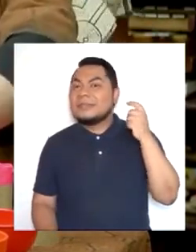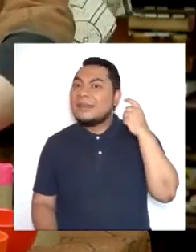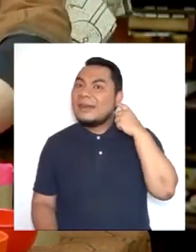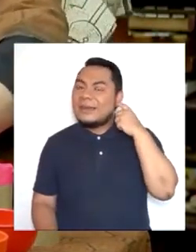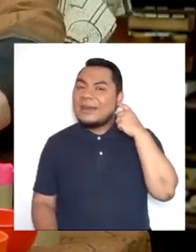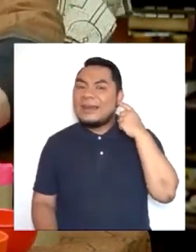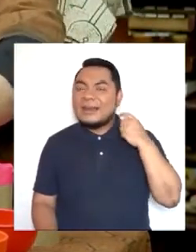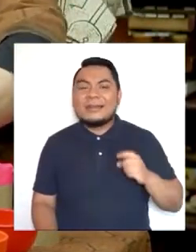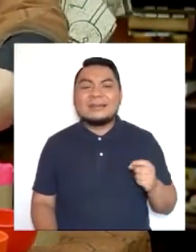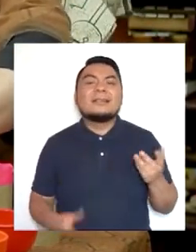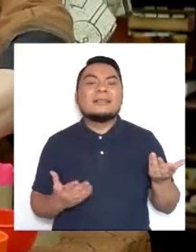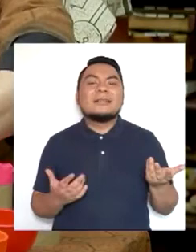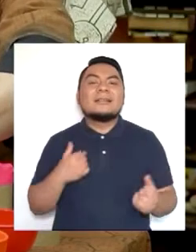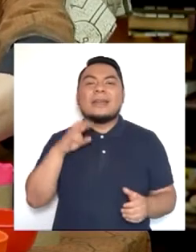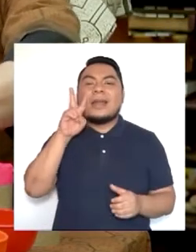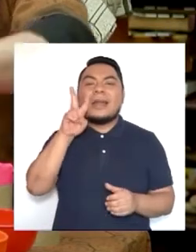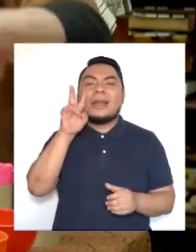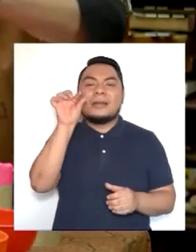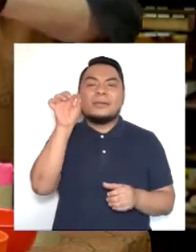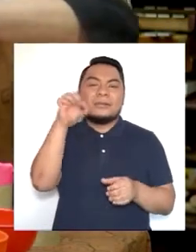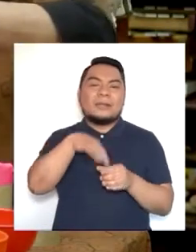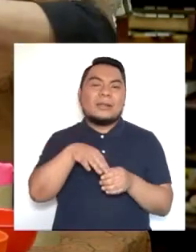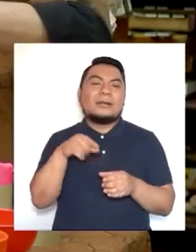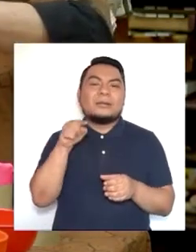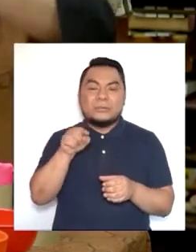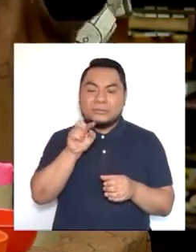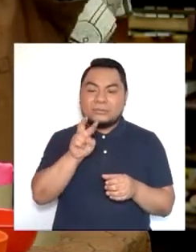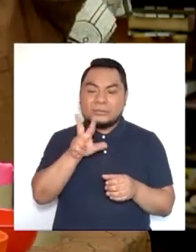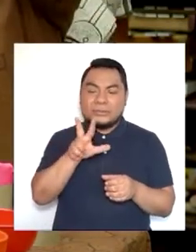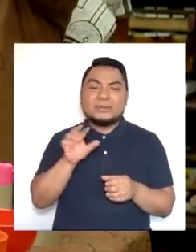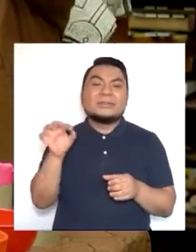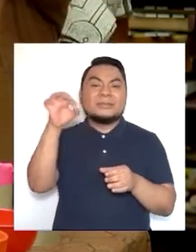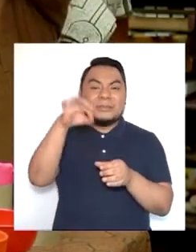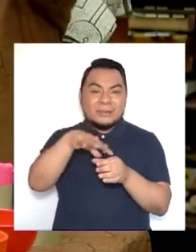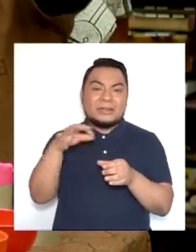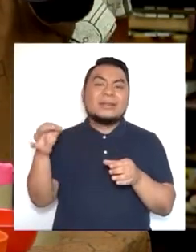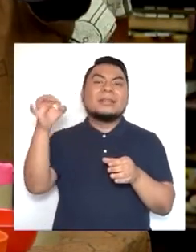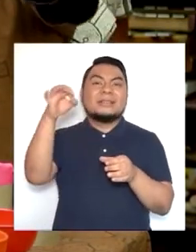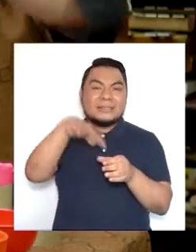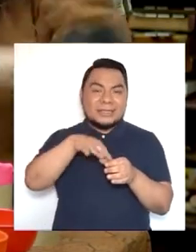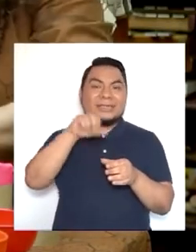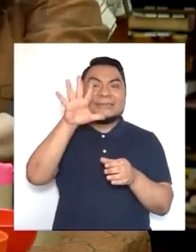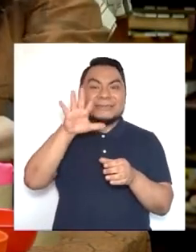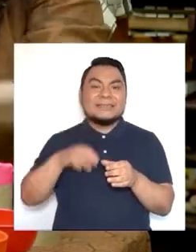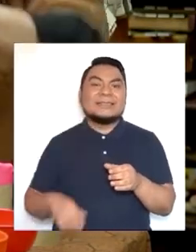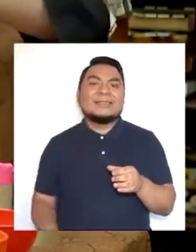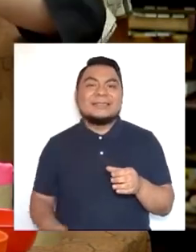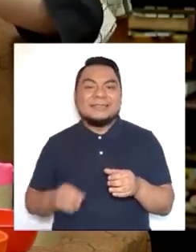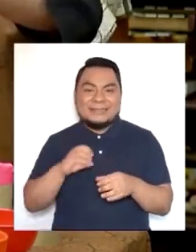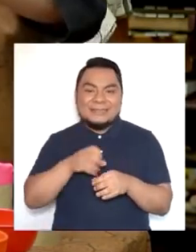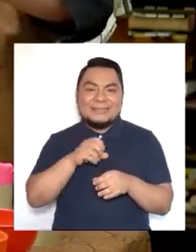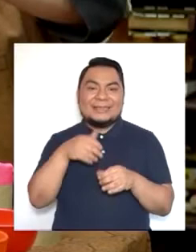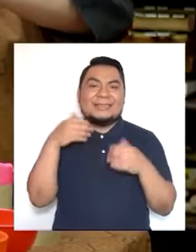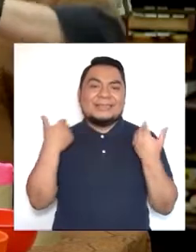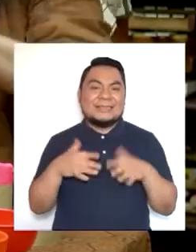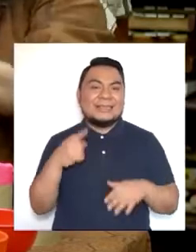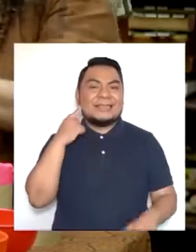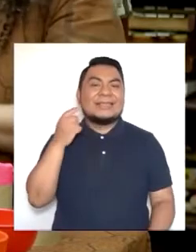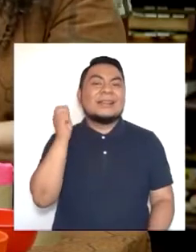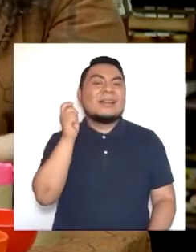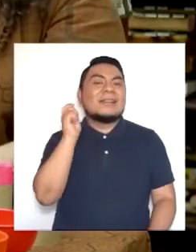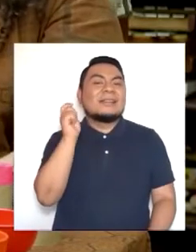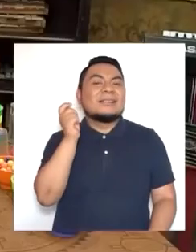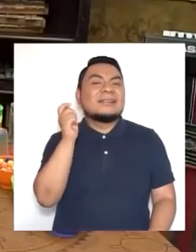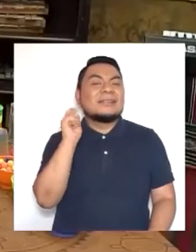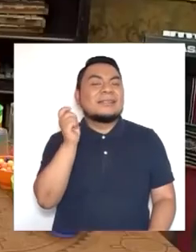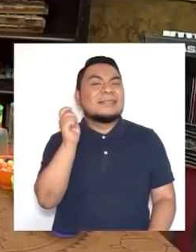¡Ay! Y si le pongo dos bolitas más, uno, dos, tres... 4, 5. Ya está, mi maraca suena